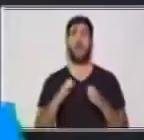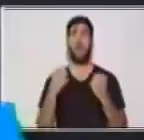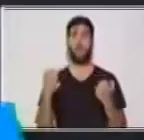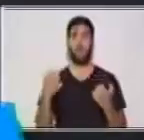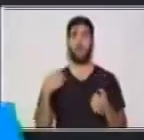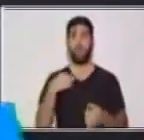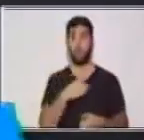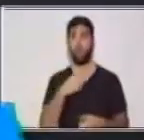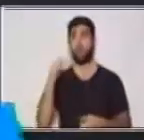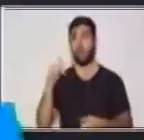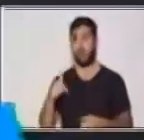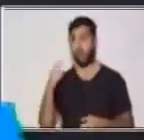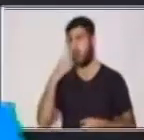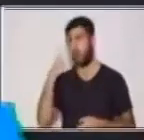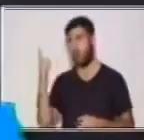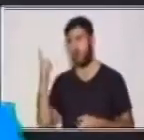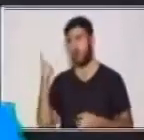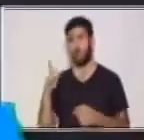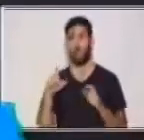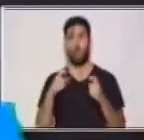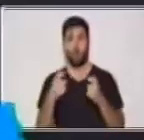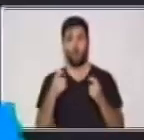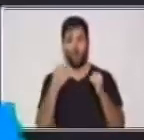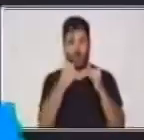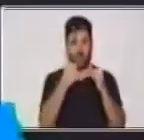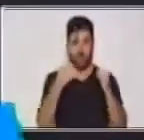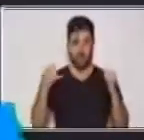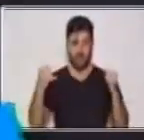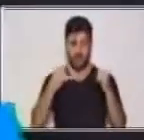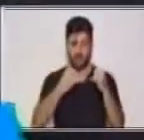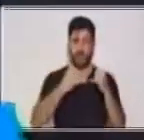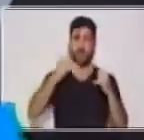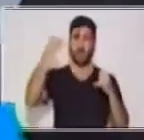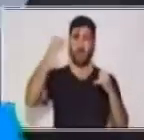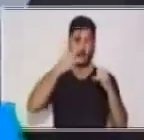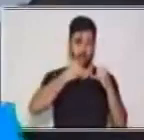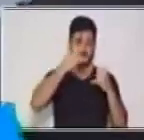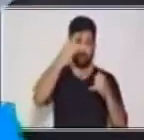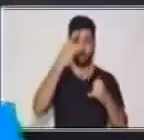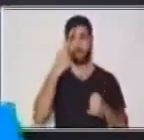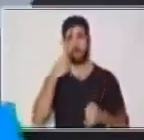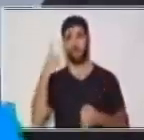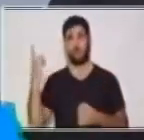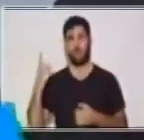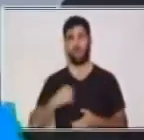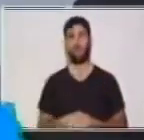aquí una pequeña línea que va a trazar desde el origen.